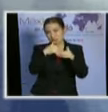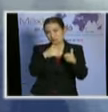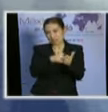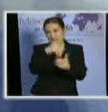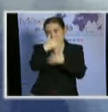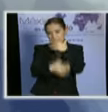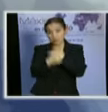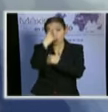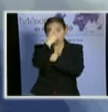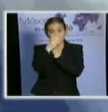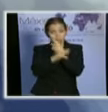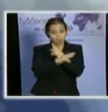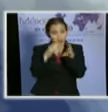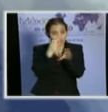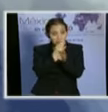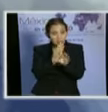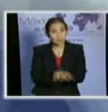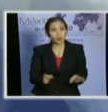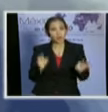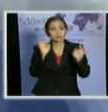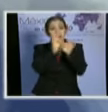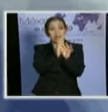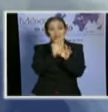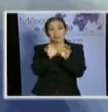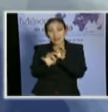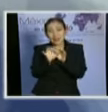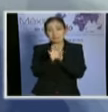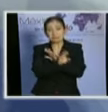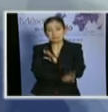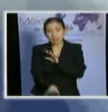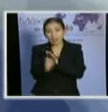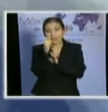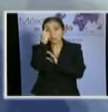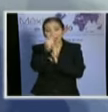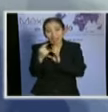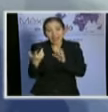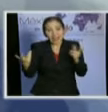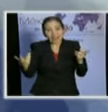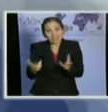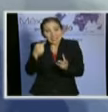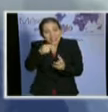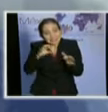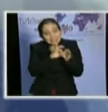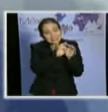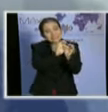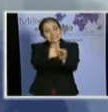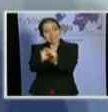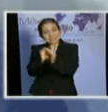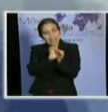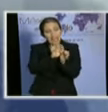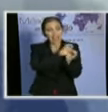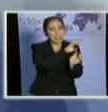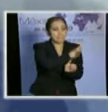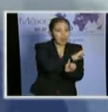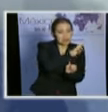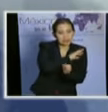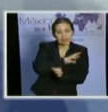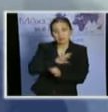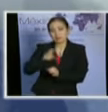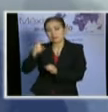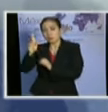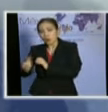uno de los elementos y sobre todo también de los elementos esenciales a construir es esta colaboración entre lo público, lo